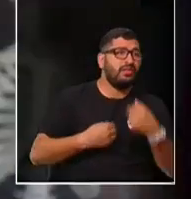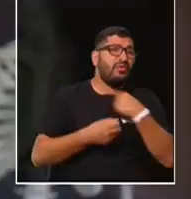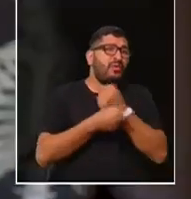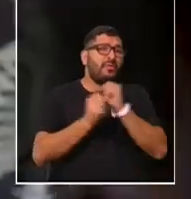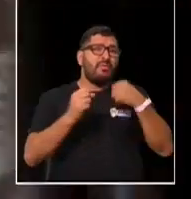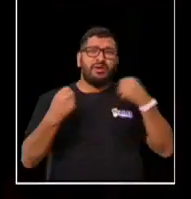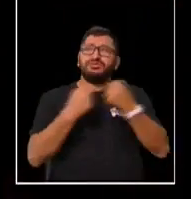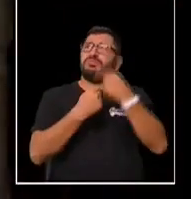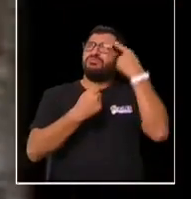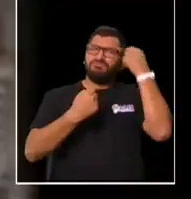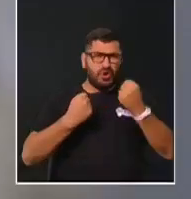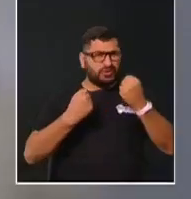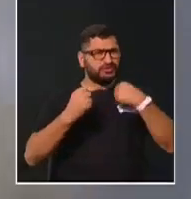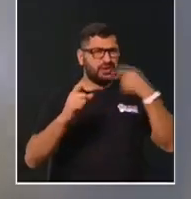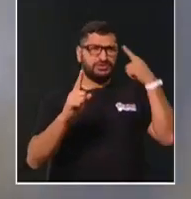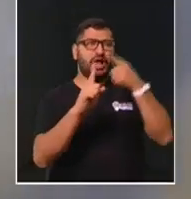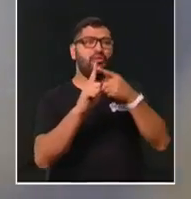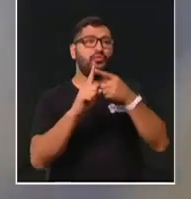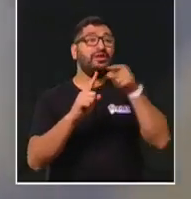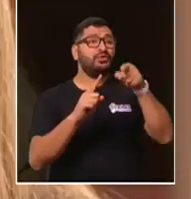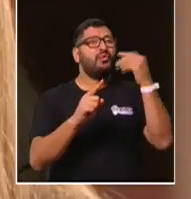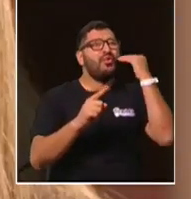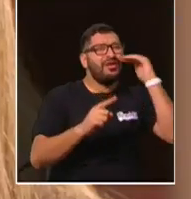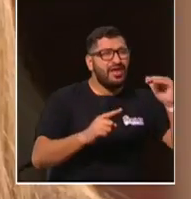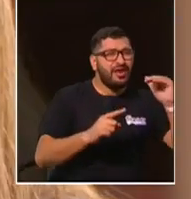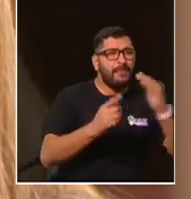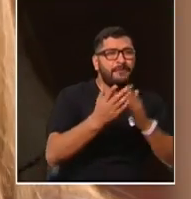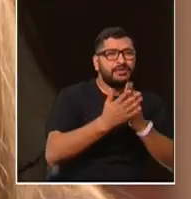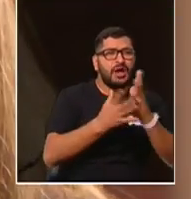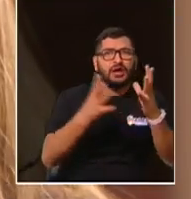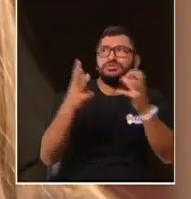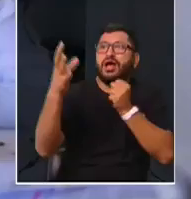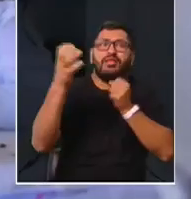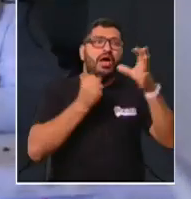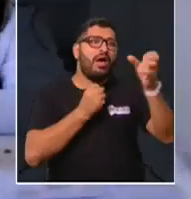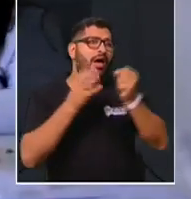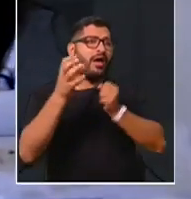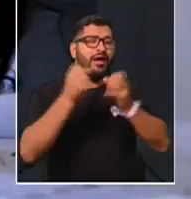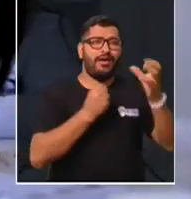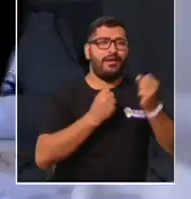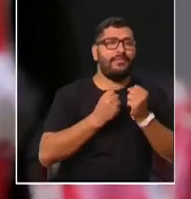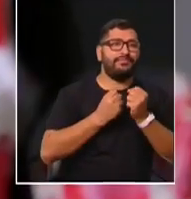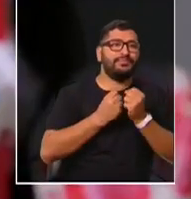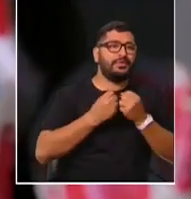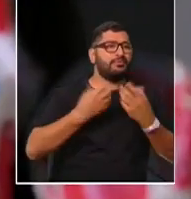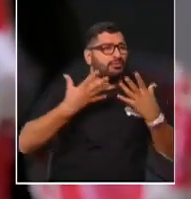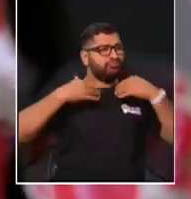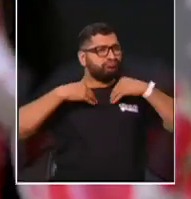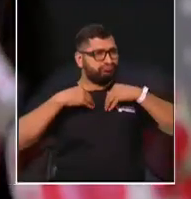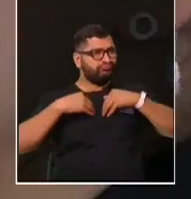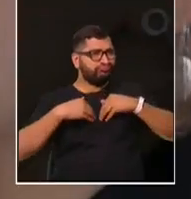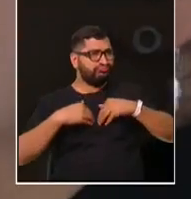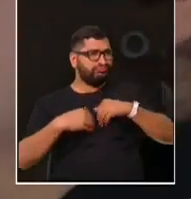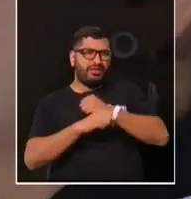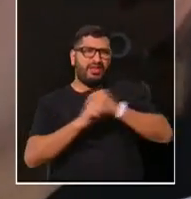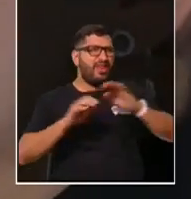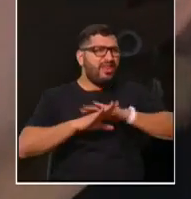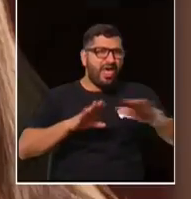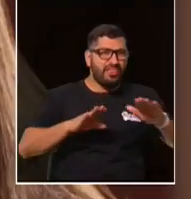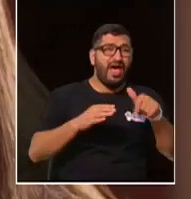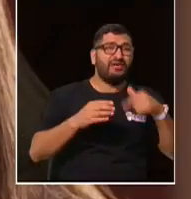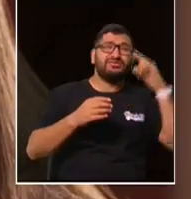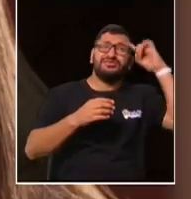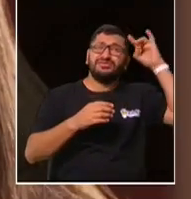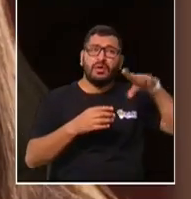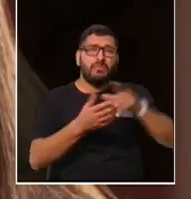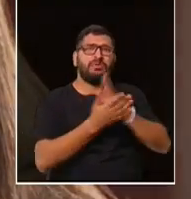accidente como que la potenció. Dejó de ser una niña que se achacaba por todo. Ha sido un golpe fuerte que la